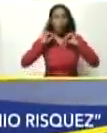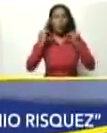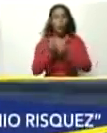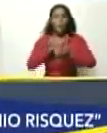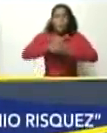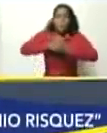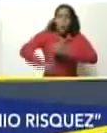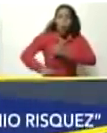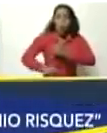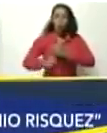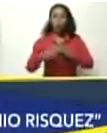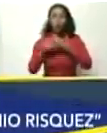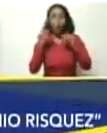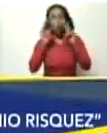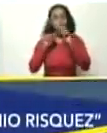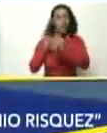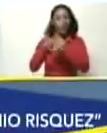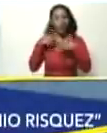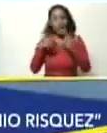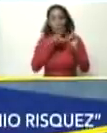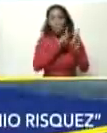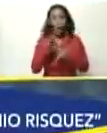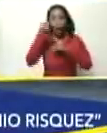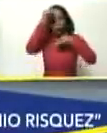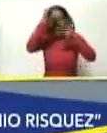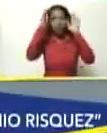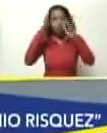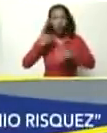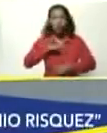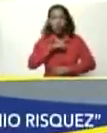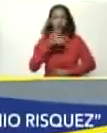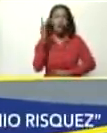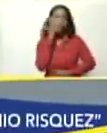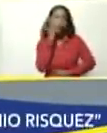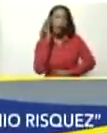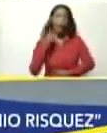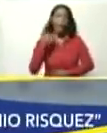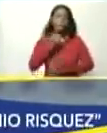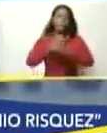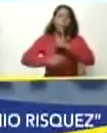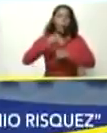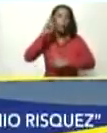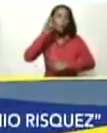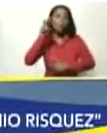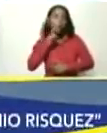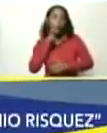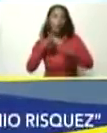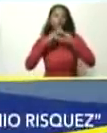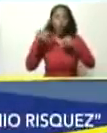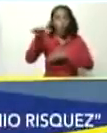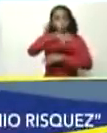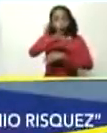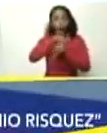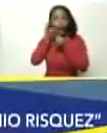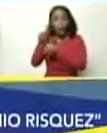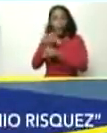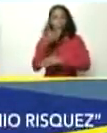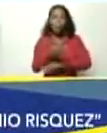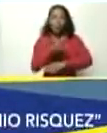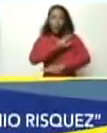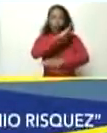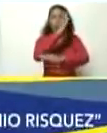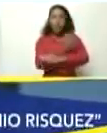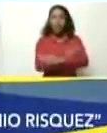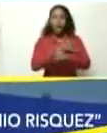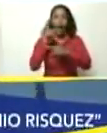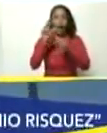parto, todo lo que tiene que ver con el plan de atención de nuestras maternas, el parto humanizado. Todo esto nos va a permitir fortalecer